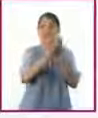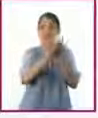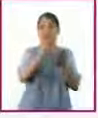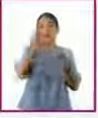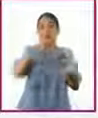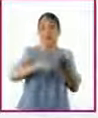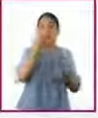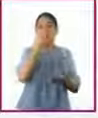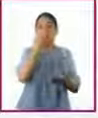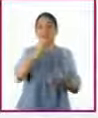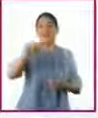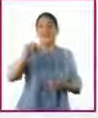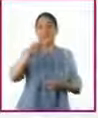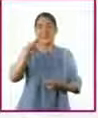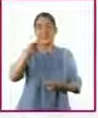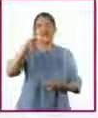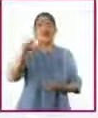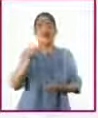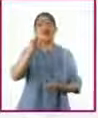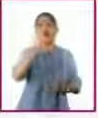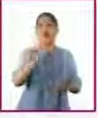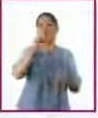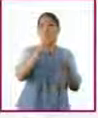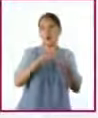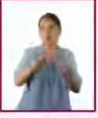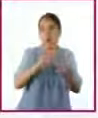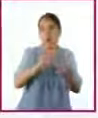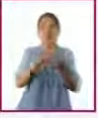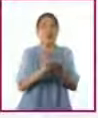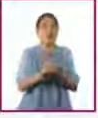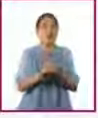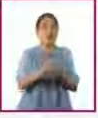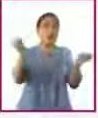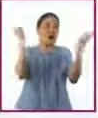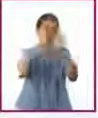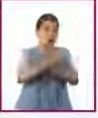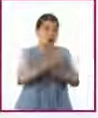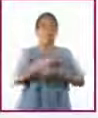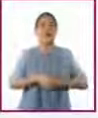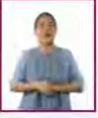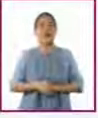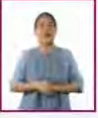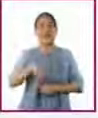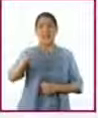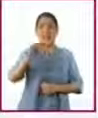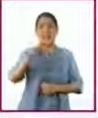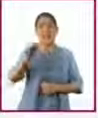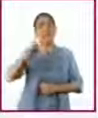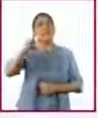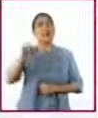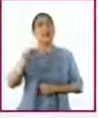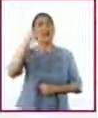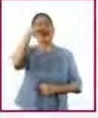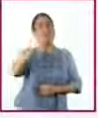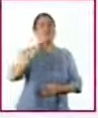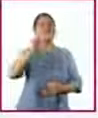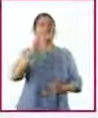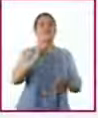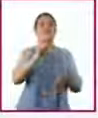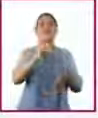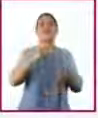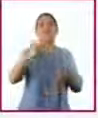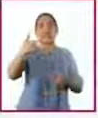la narrativa, llevan el color azul oscuro. La narrativa incluye los siguientes